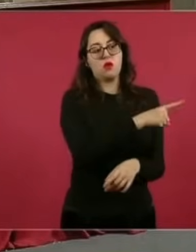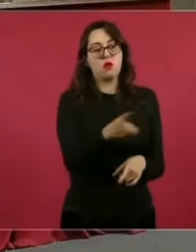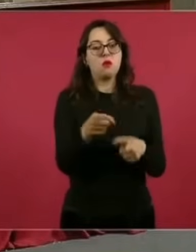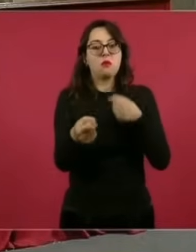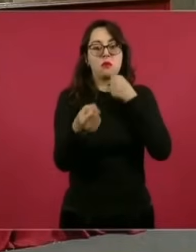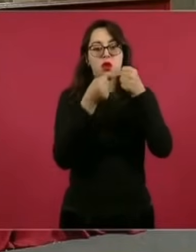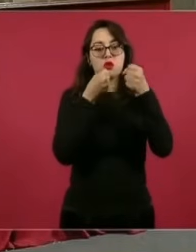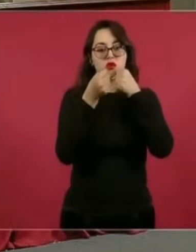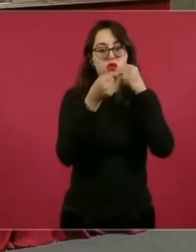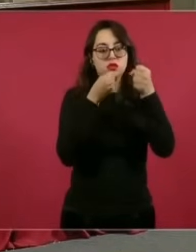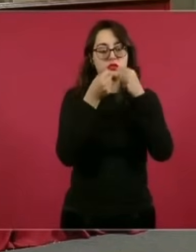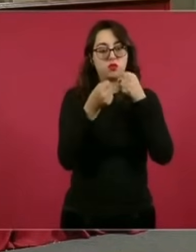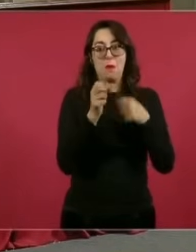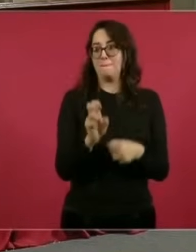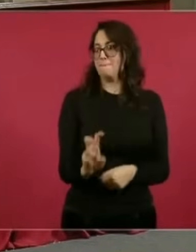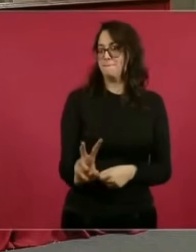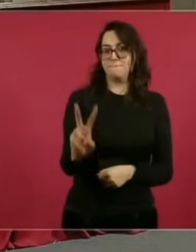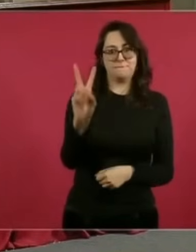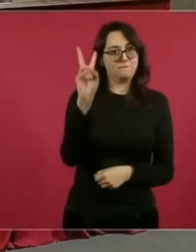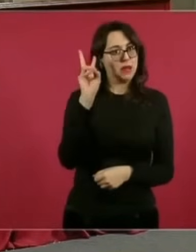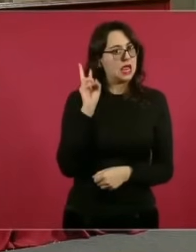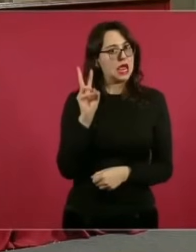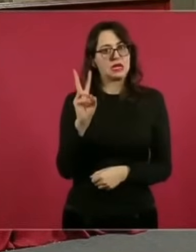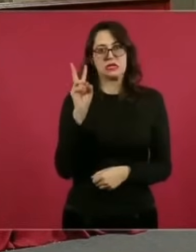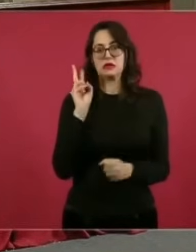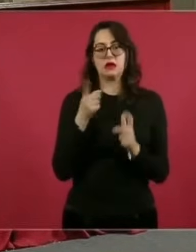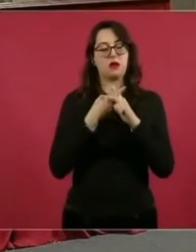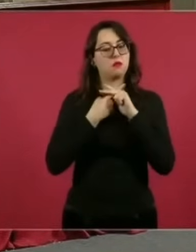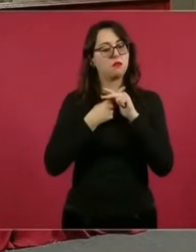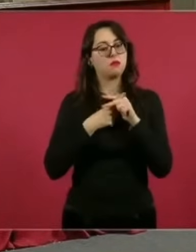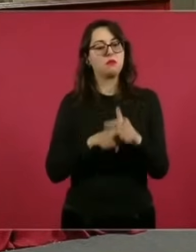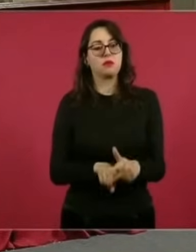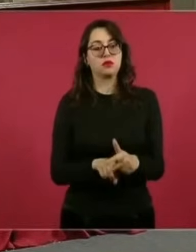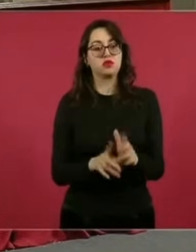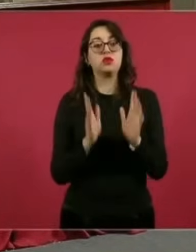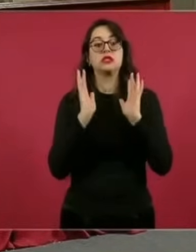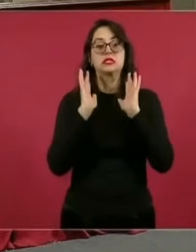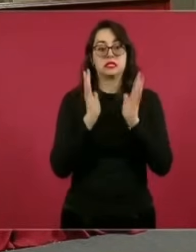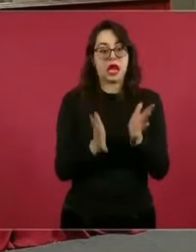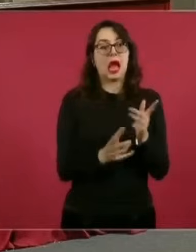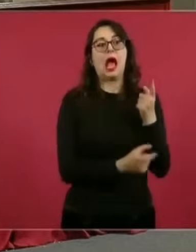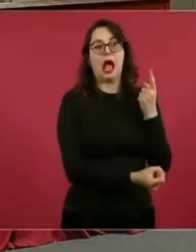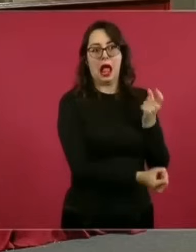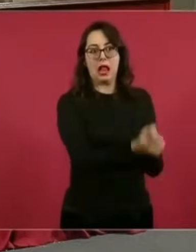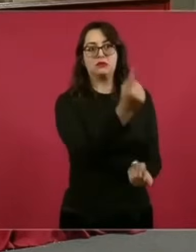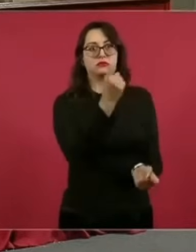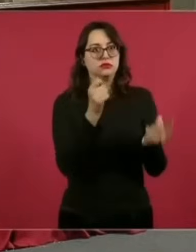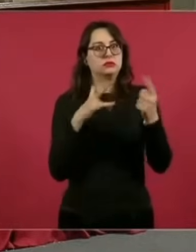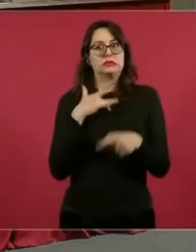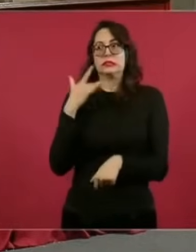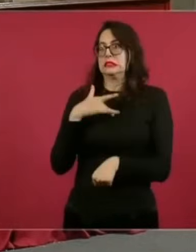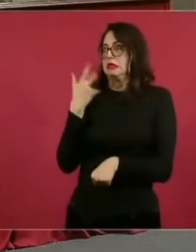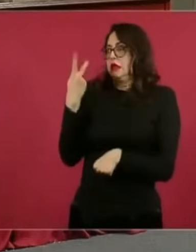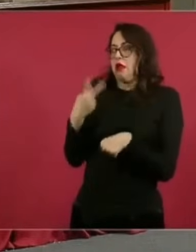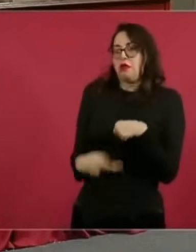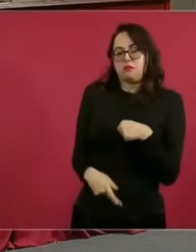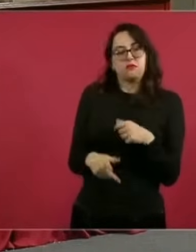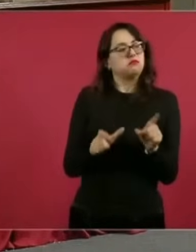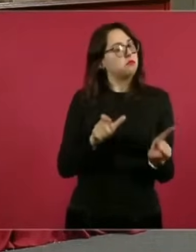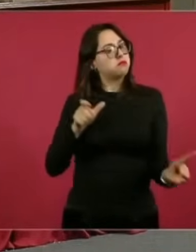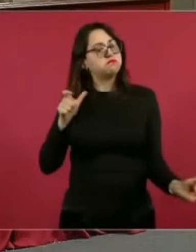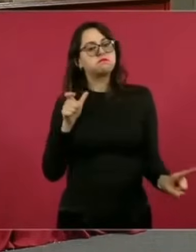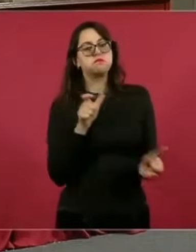periodistas desde la misma tarde del viernes, que ya cuentan con medidas de protección por este